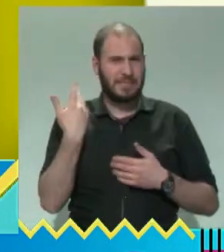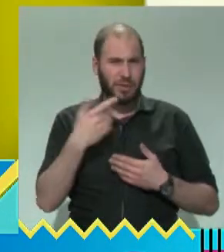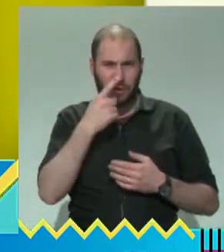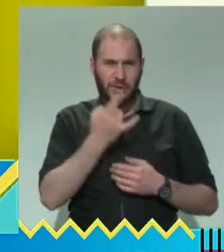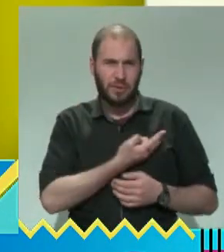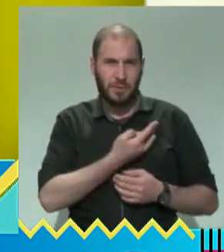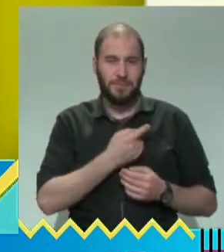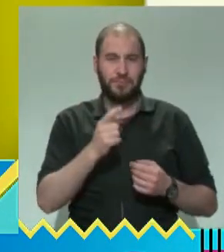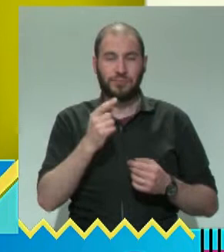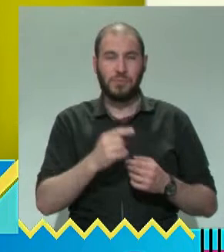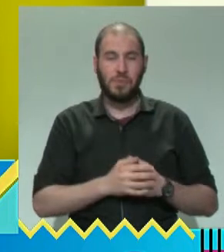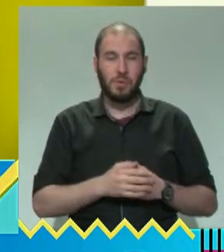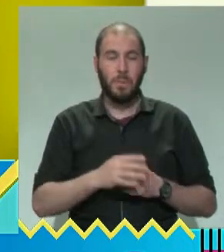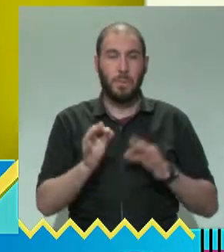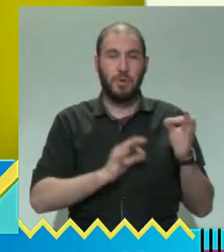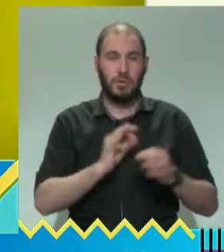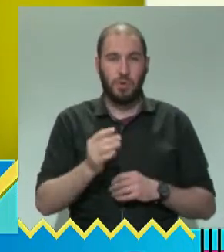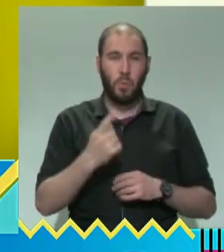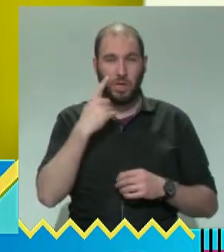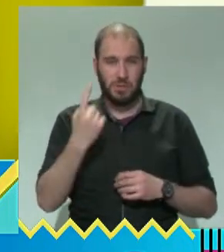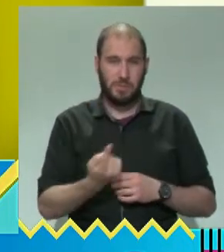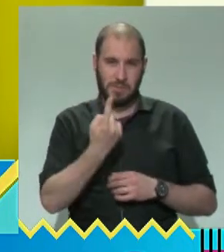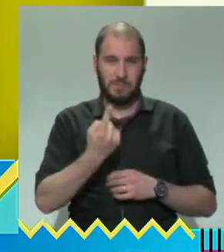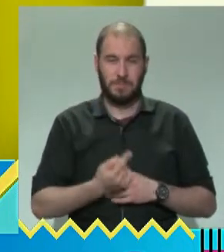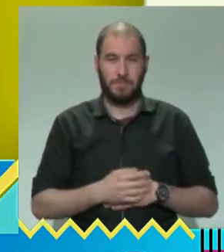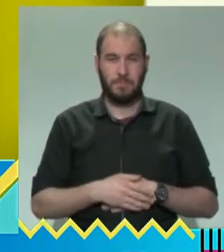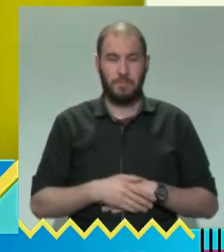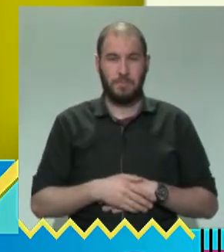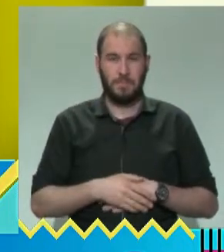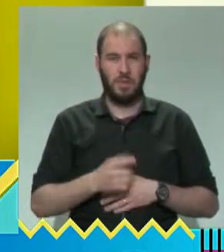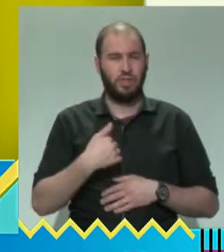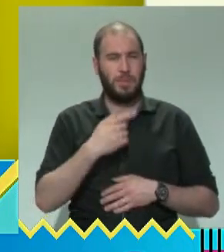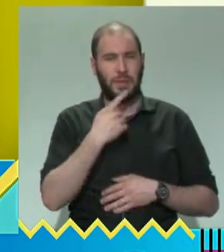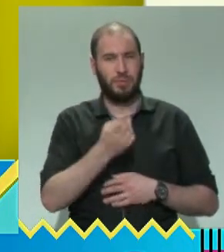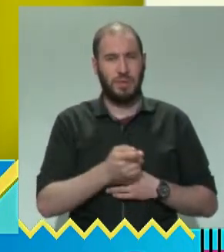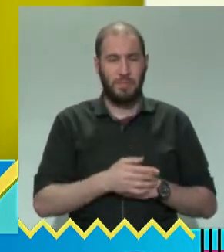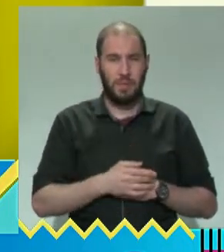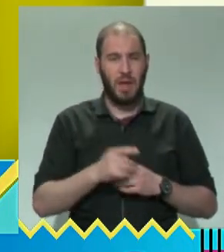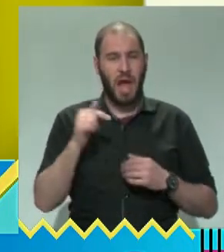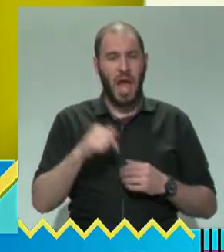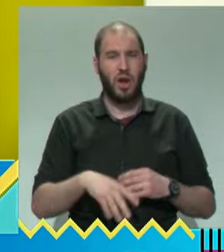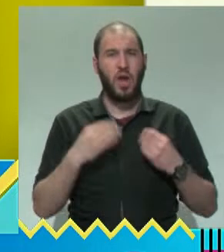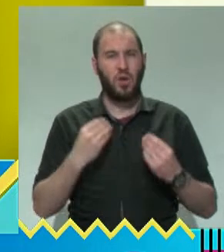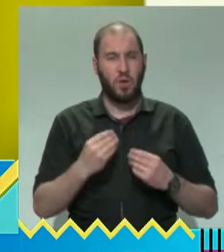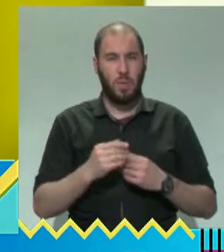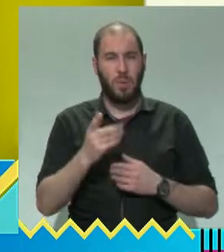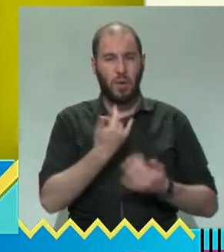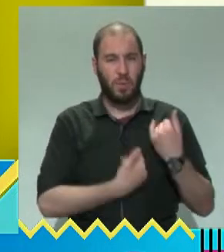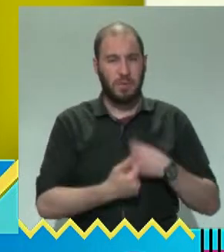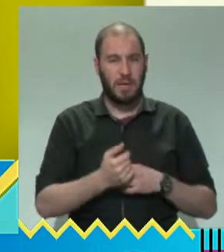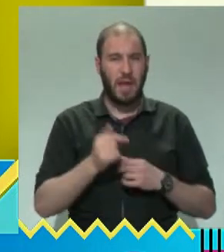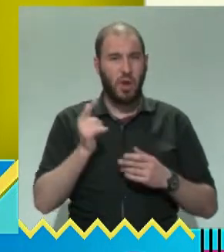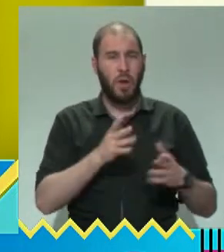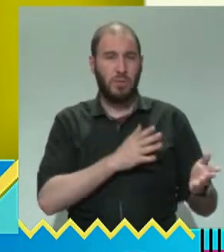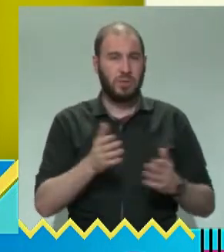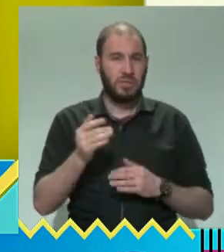hablando del proyecto de municipio y yo te había preguntado, bueno, ¿cuál es el estado general ahora? Y vos me decías, estamos en